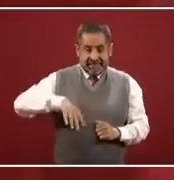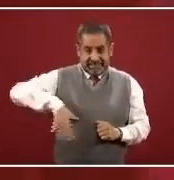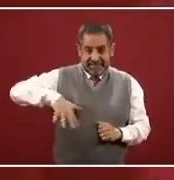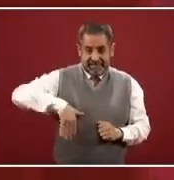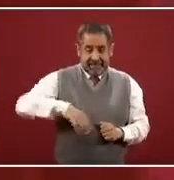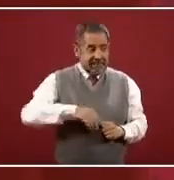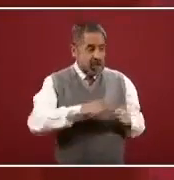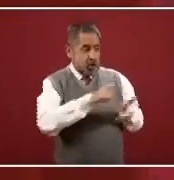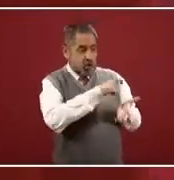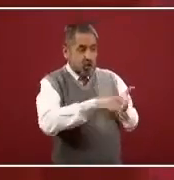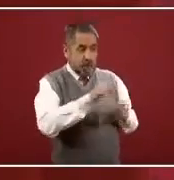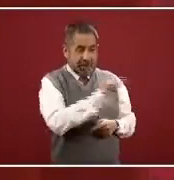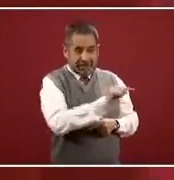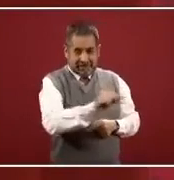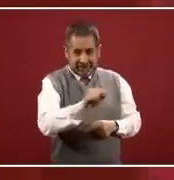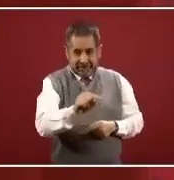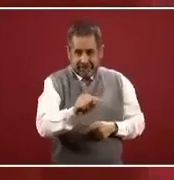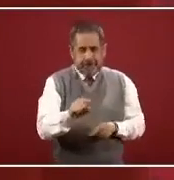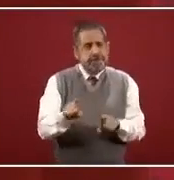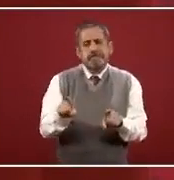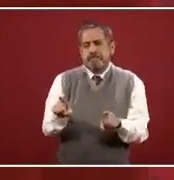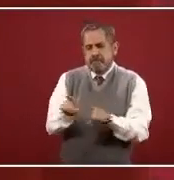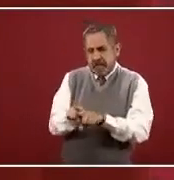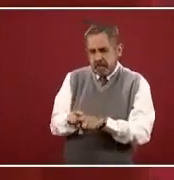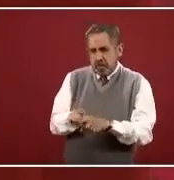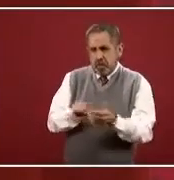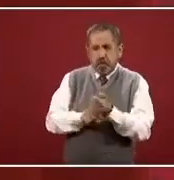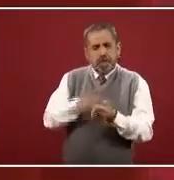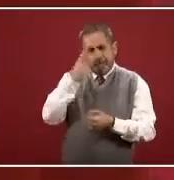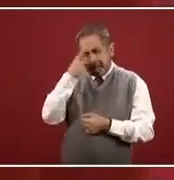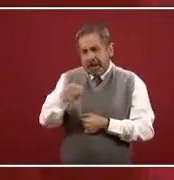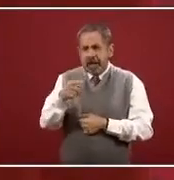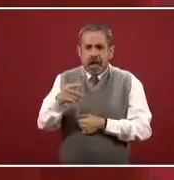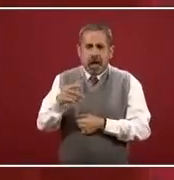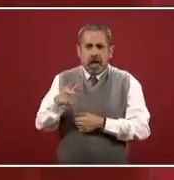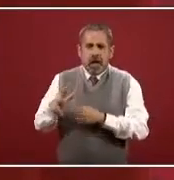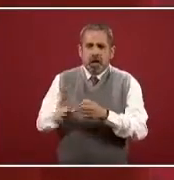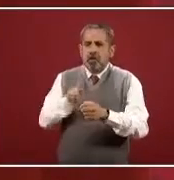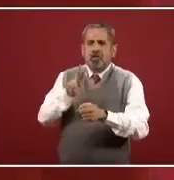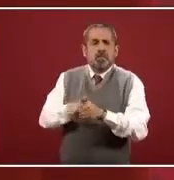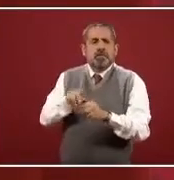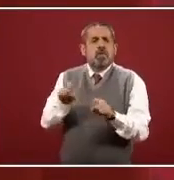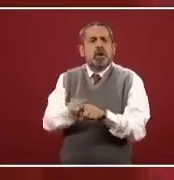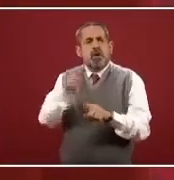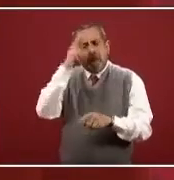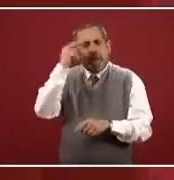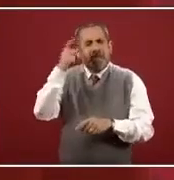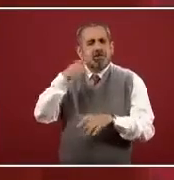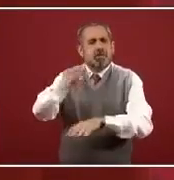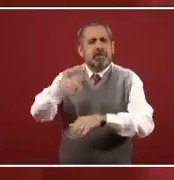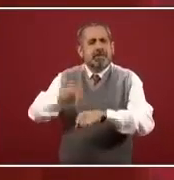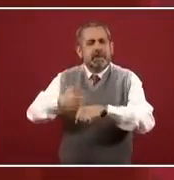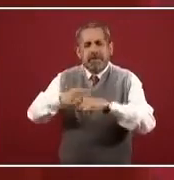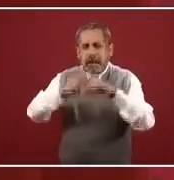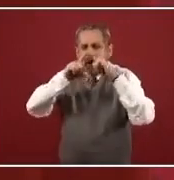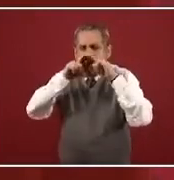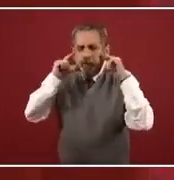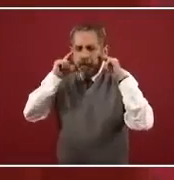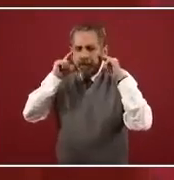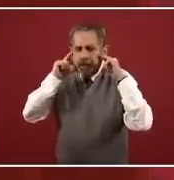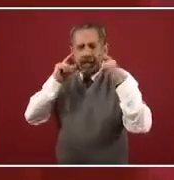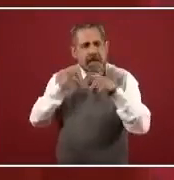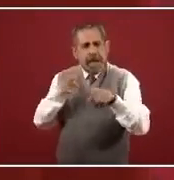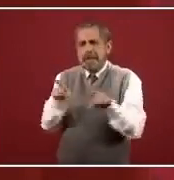los mismos insumos que se utilizan para la atención y vigilancia de la estación de influenza. Y en principio todas